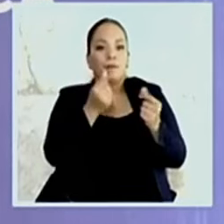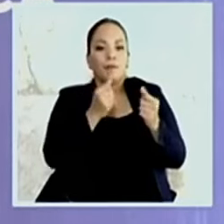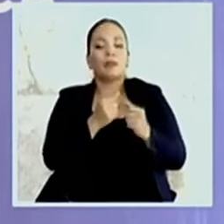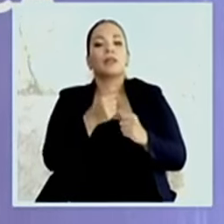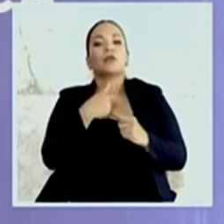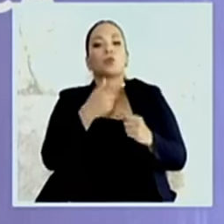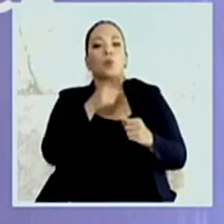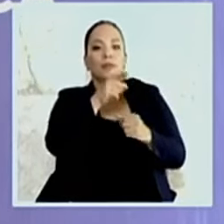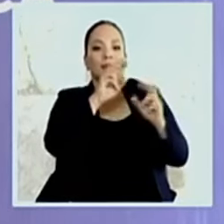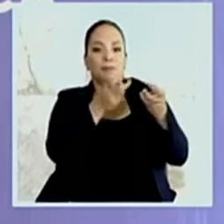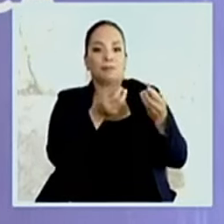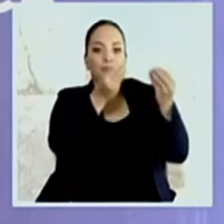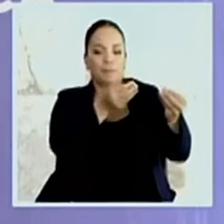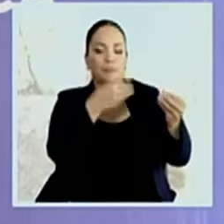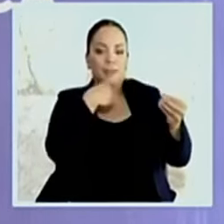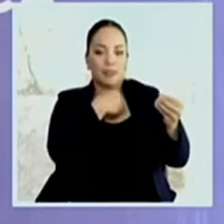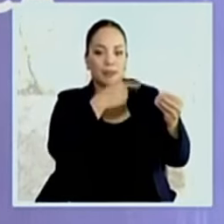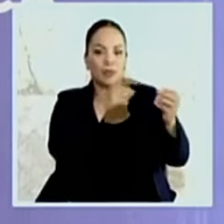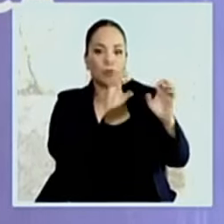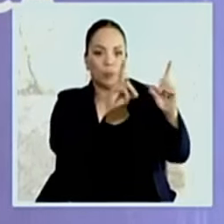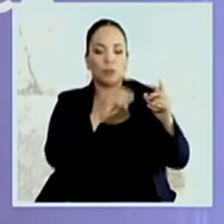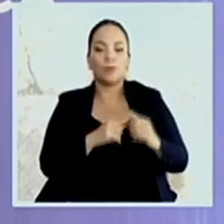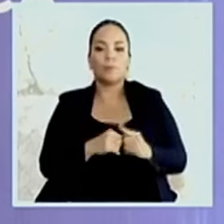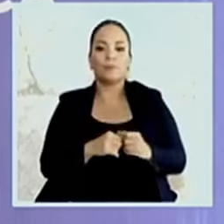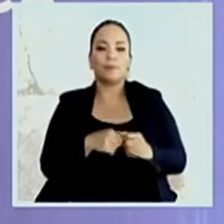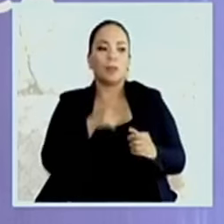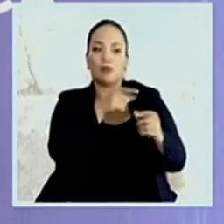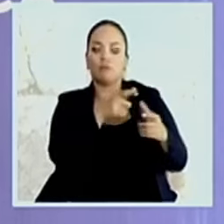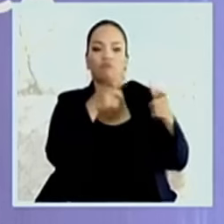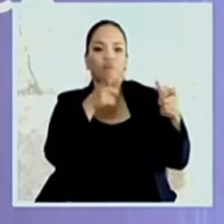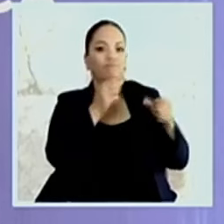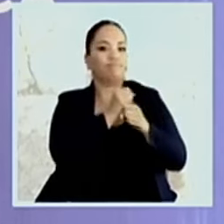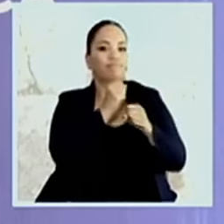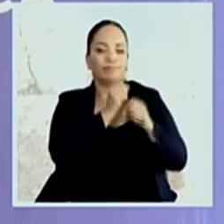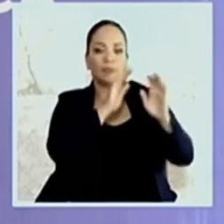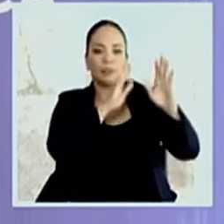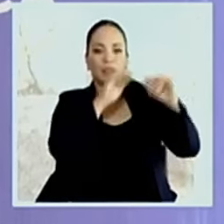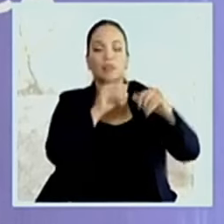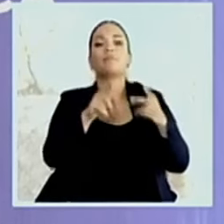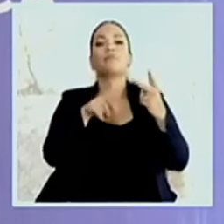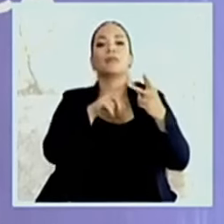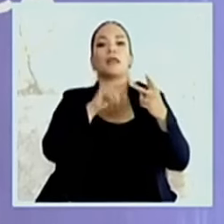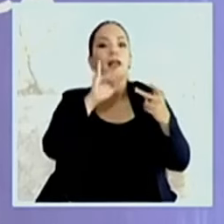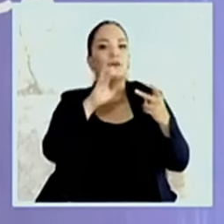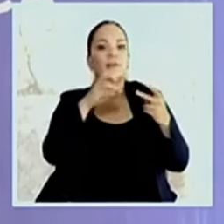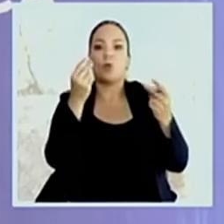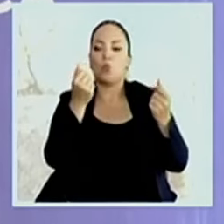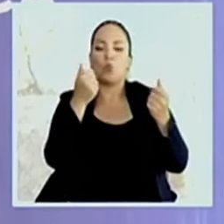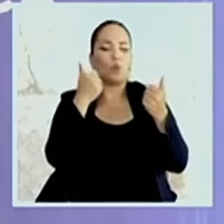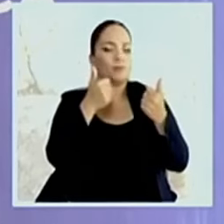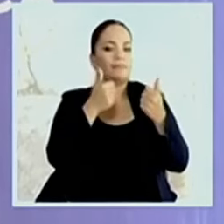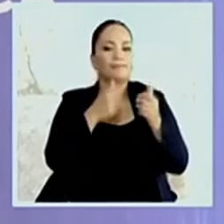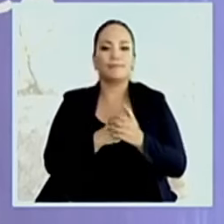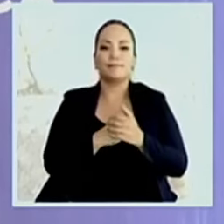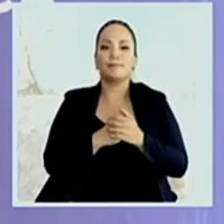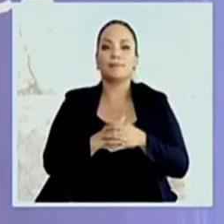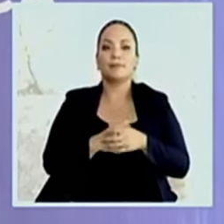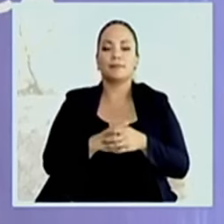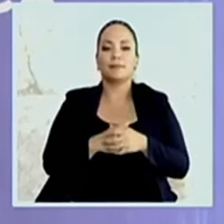o...? No, van a haber imágenes sobre la explicación. Vea, muy rápidamente, yo le voy a dejar esto la oportunidad a